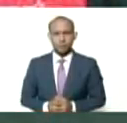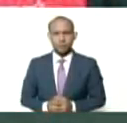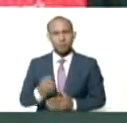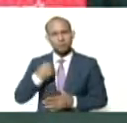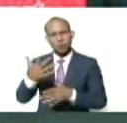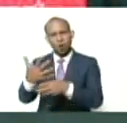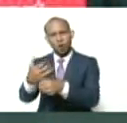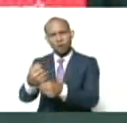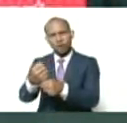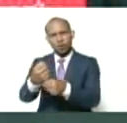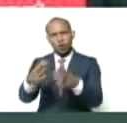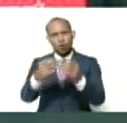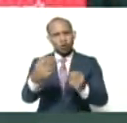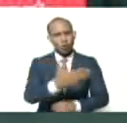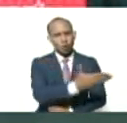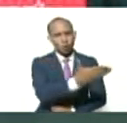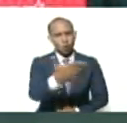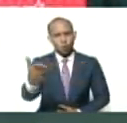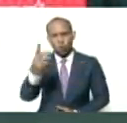Confío en todos y en todas.